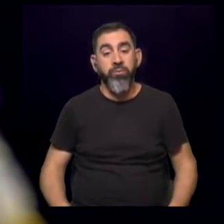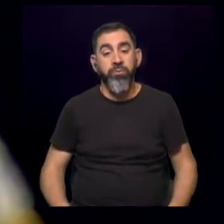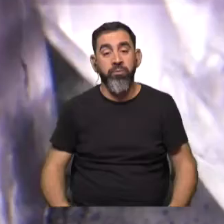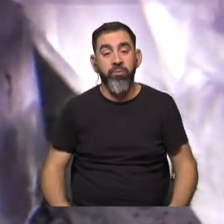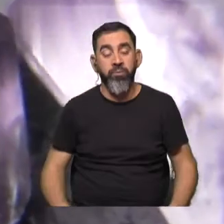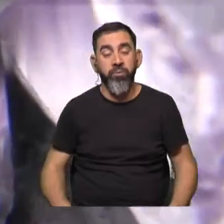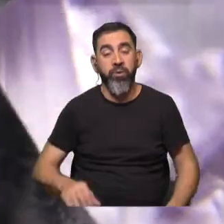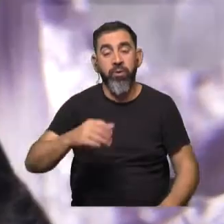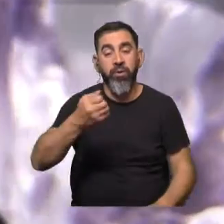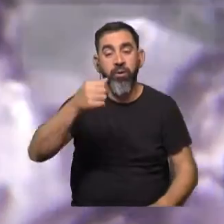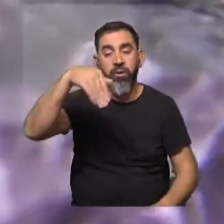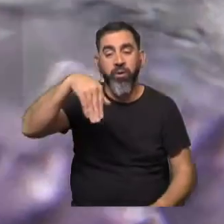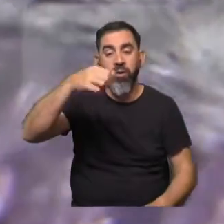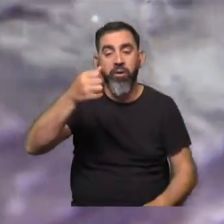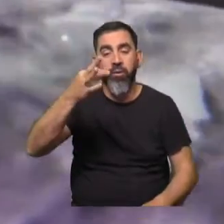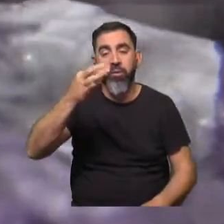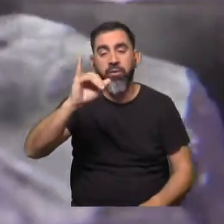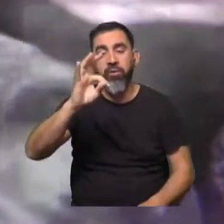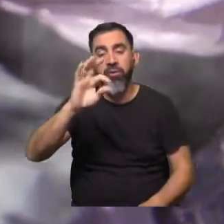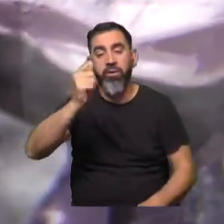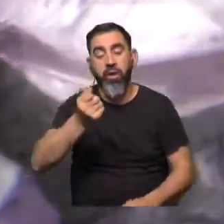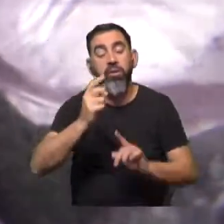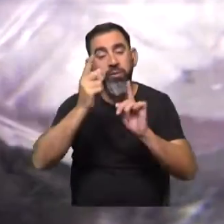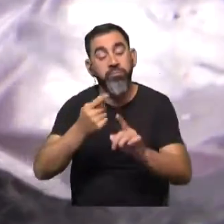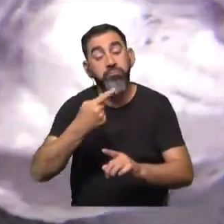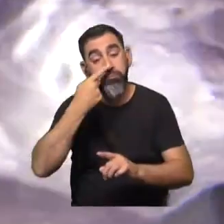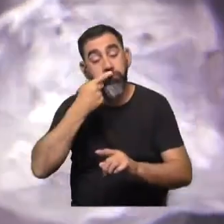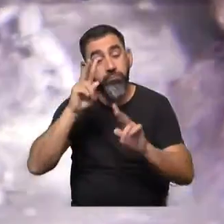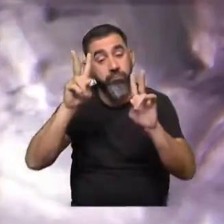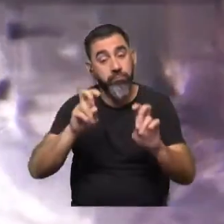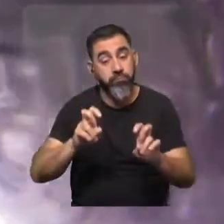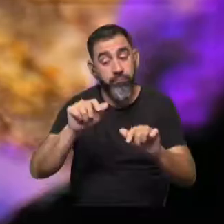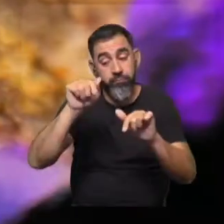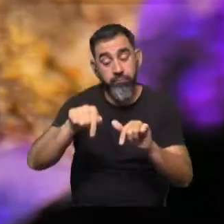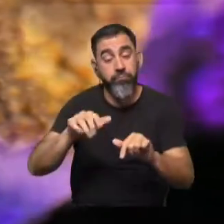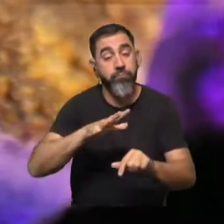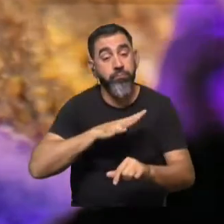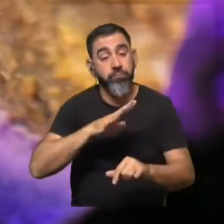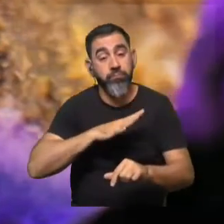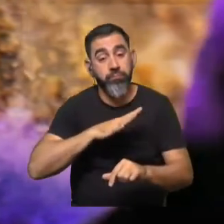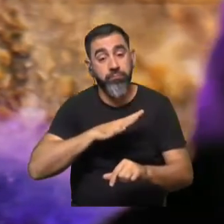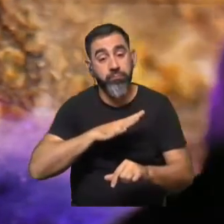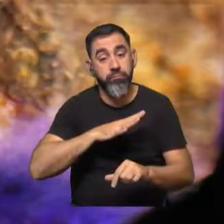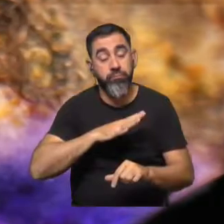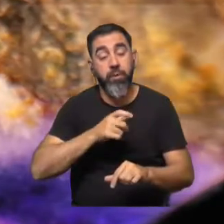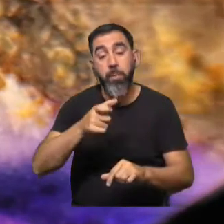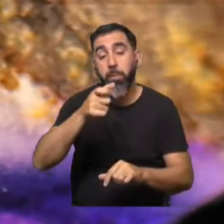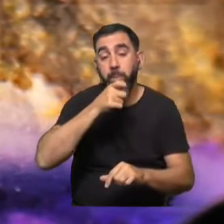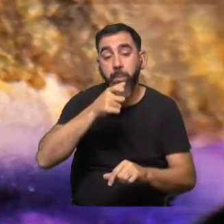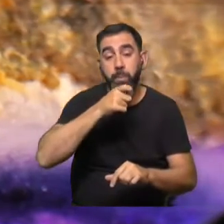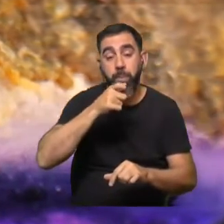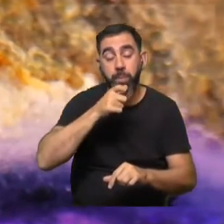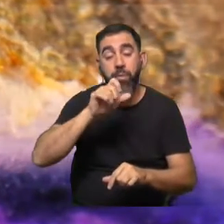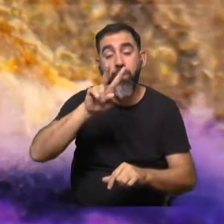La amatista también es otro ejemplo que es muy interesante. Acá lo que interviene es una roca